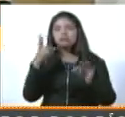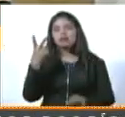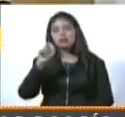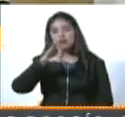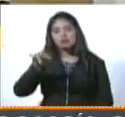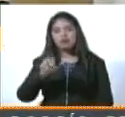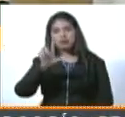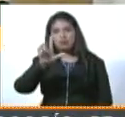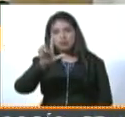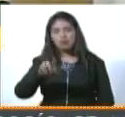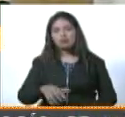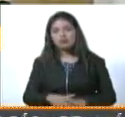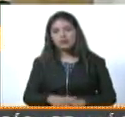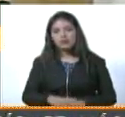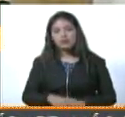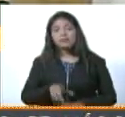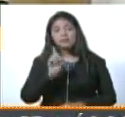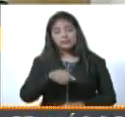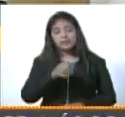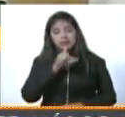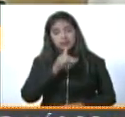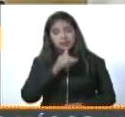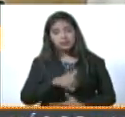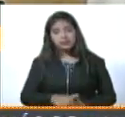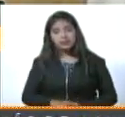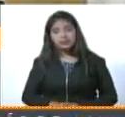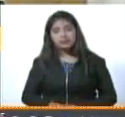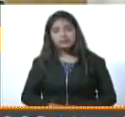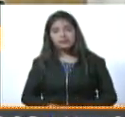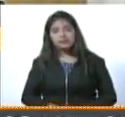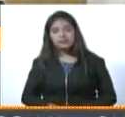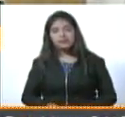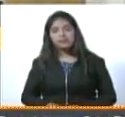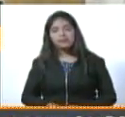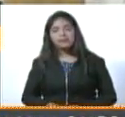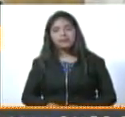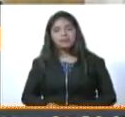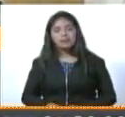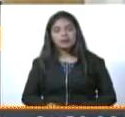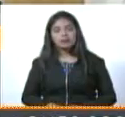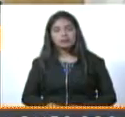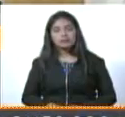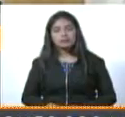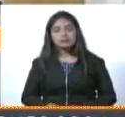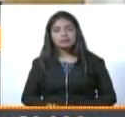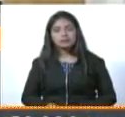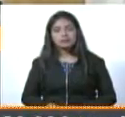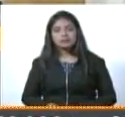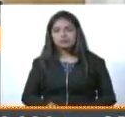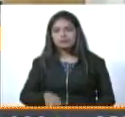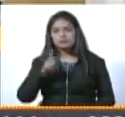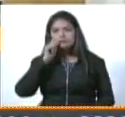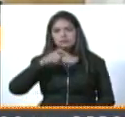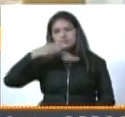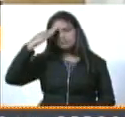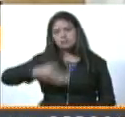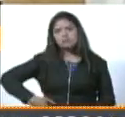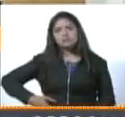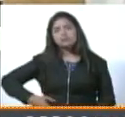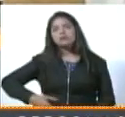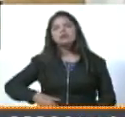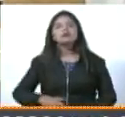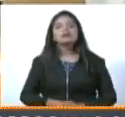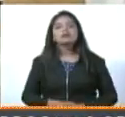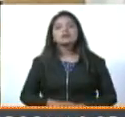julio. Además, te podemos informar también que en este momento el comandante estratégico operacional Remigio Ceballos